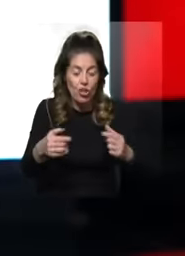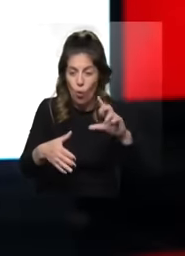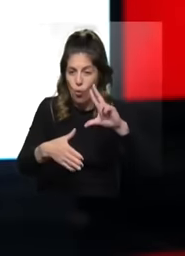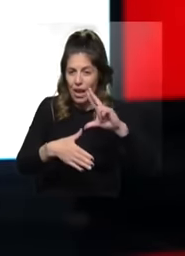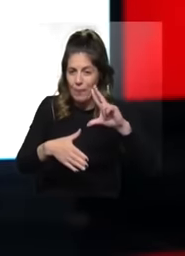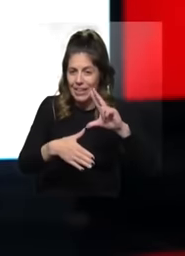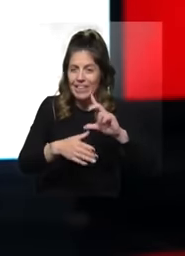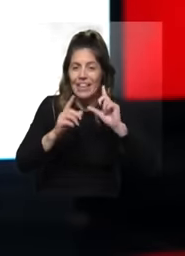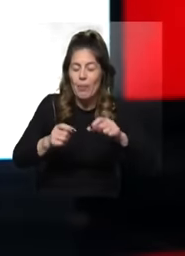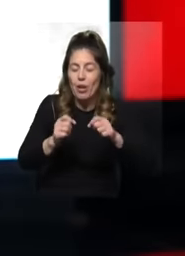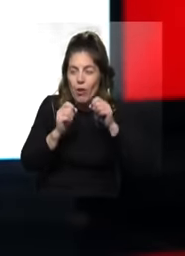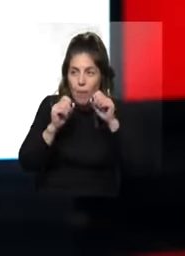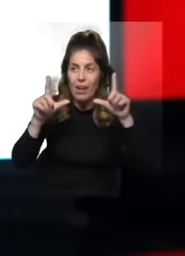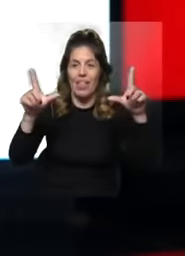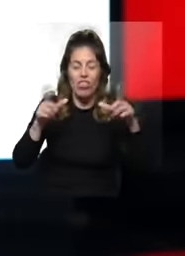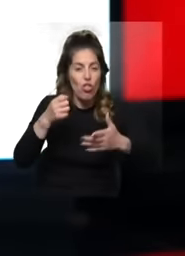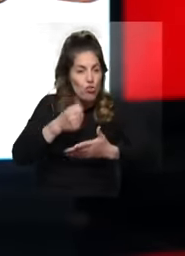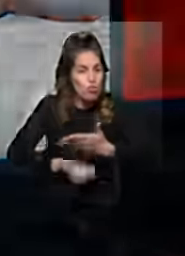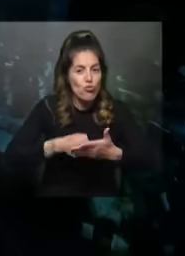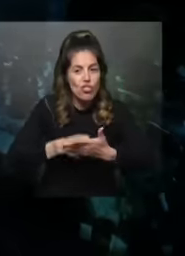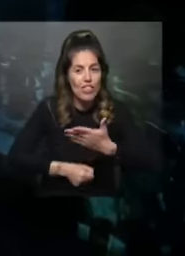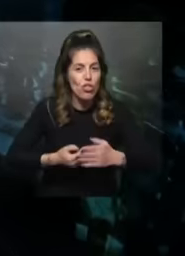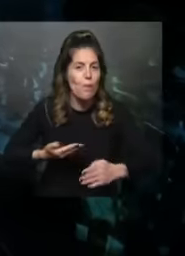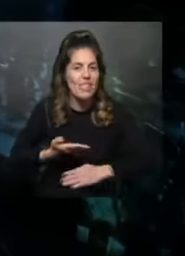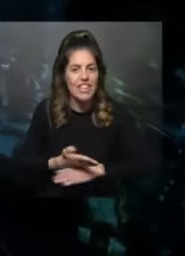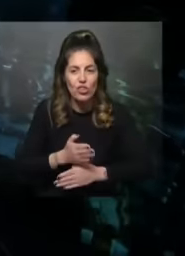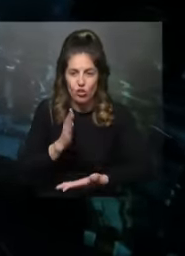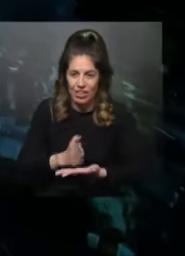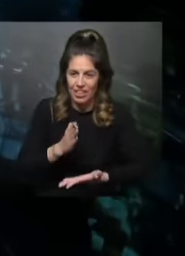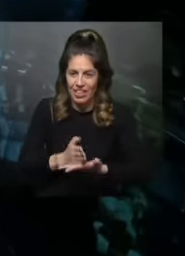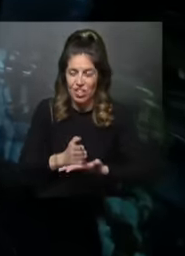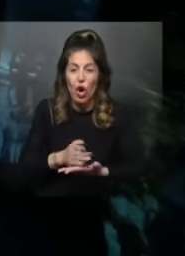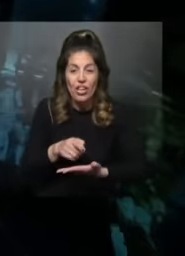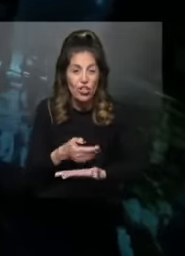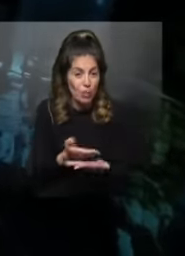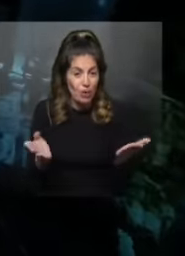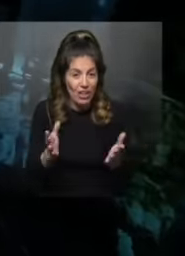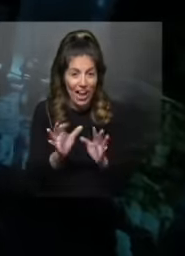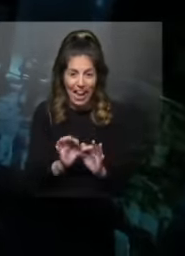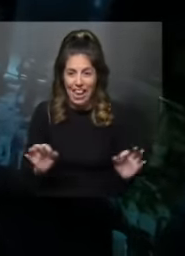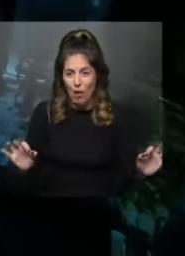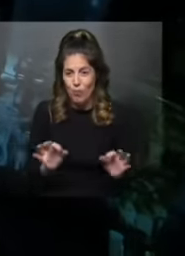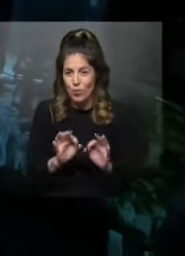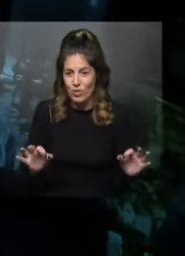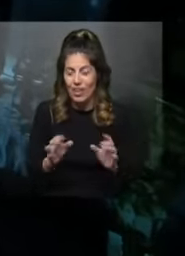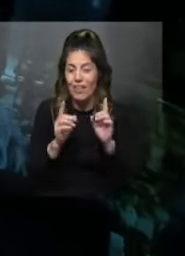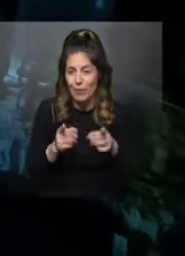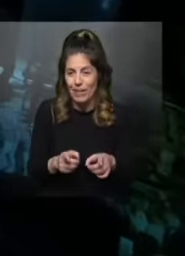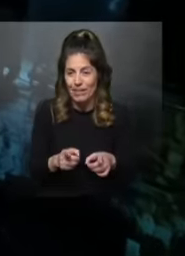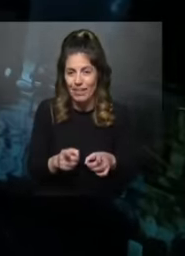estaba también despertando y luchando y pidiendo derechos. Claro. Y todo eso se reflejaba en la música también. Claro. Entonces